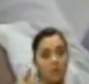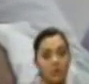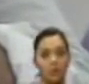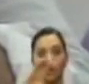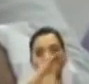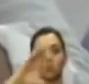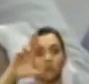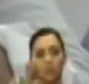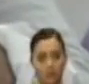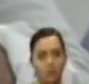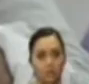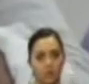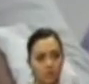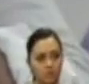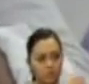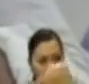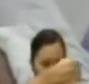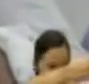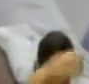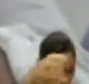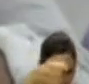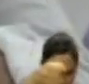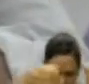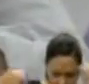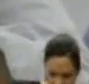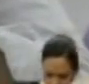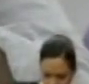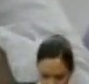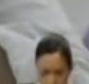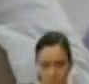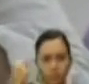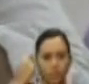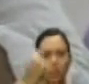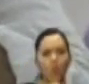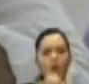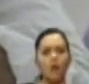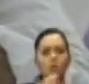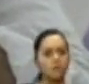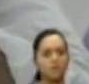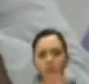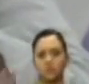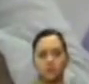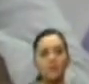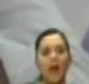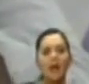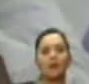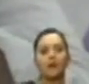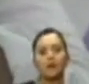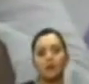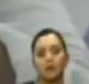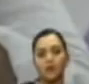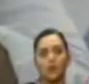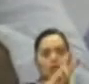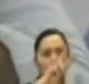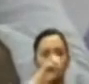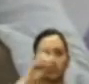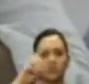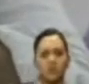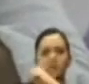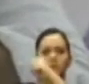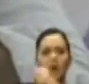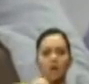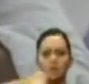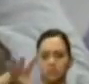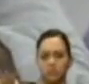definir todos los límites y por primera vez en historia, después de 200 años casi de su creación como república, Ecuador tiene